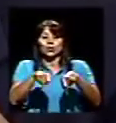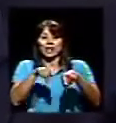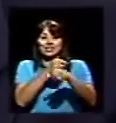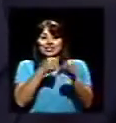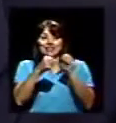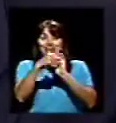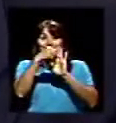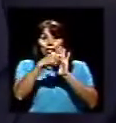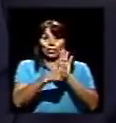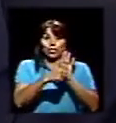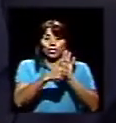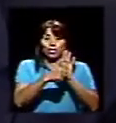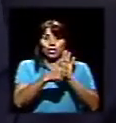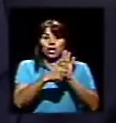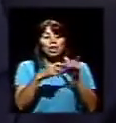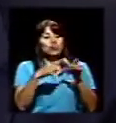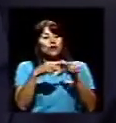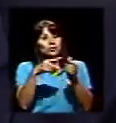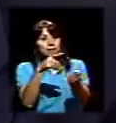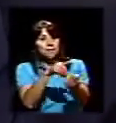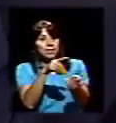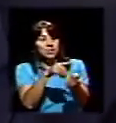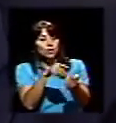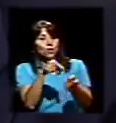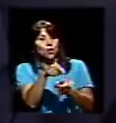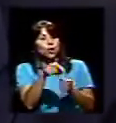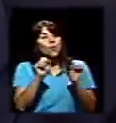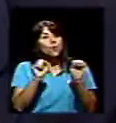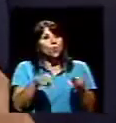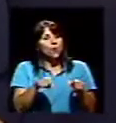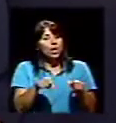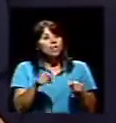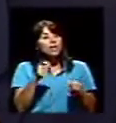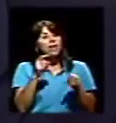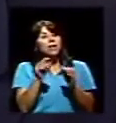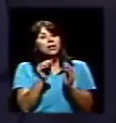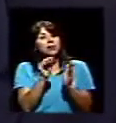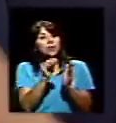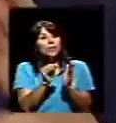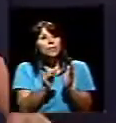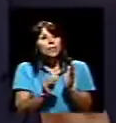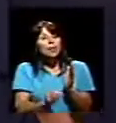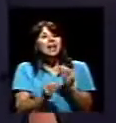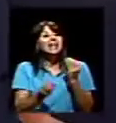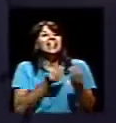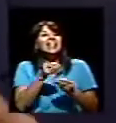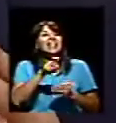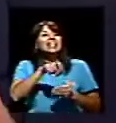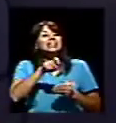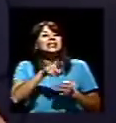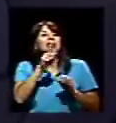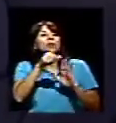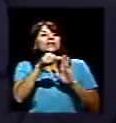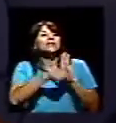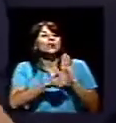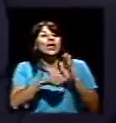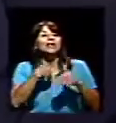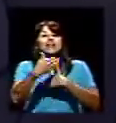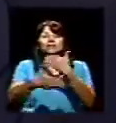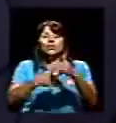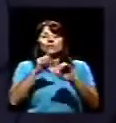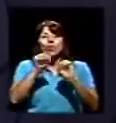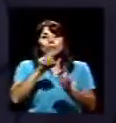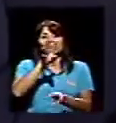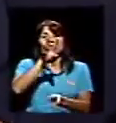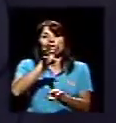los diferentes insumos que esa cirugía está consumiendo. Y al final podemos terminar cuánto costó específicamente ese tipo de cirugía